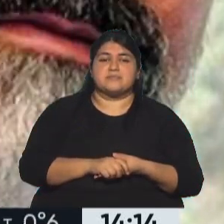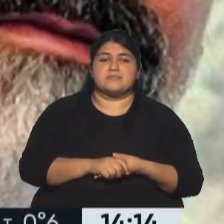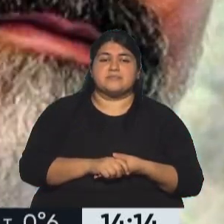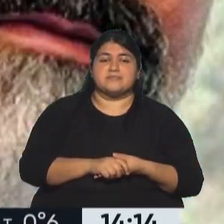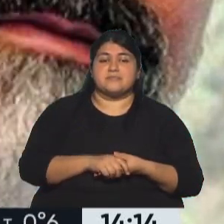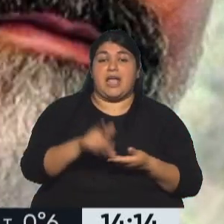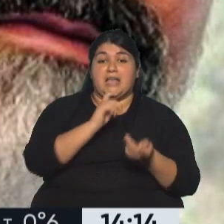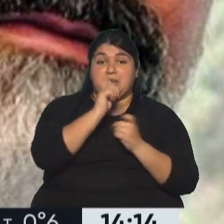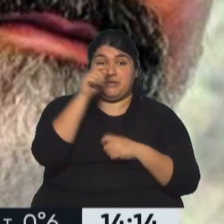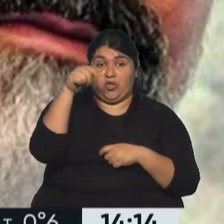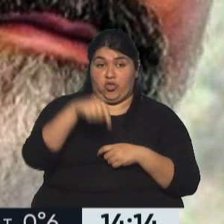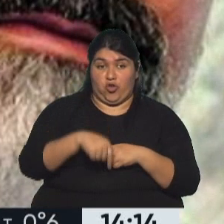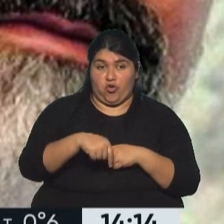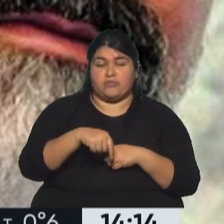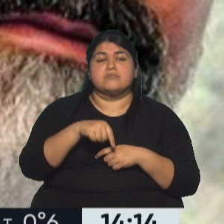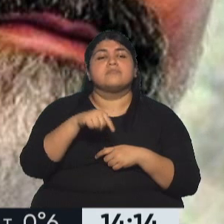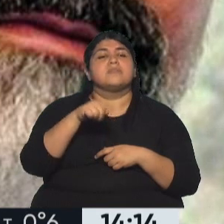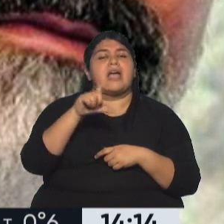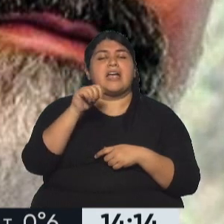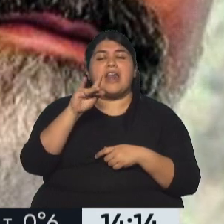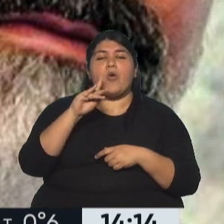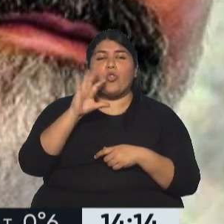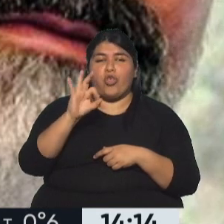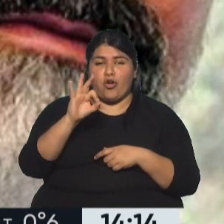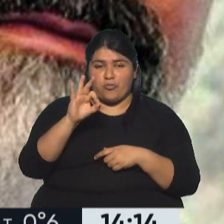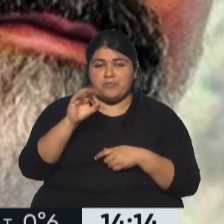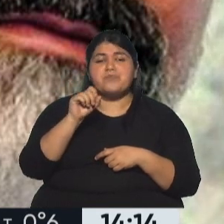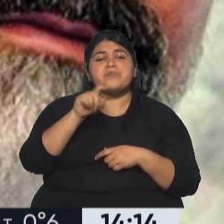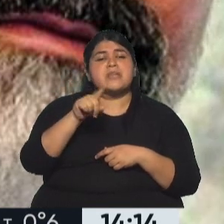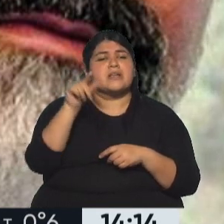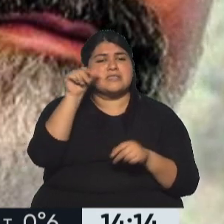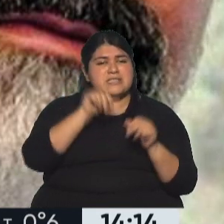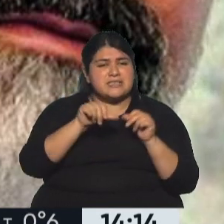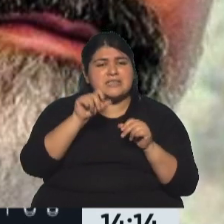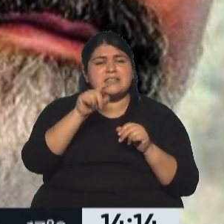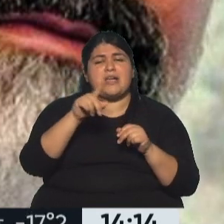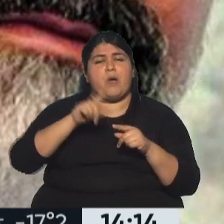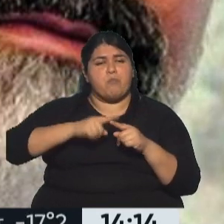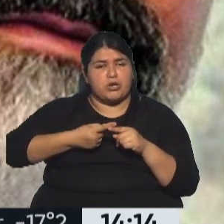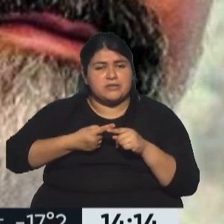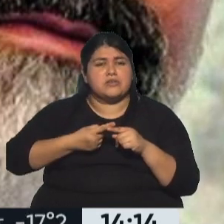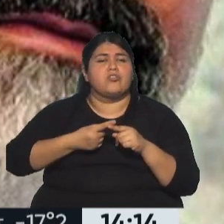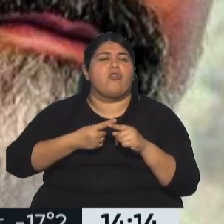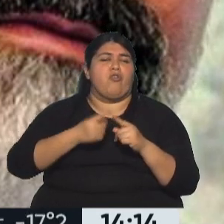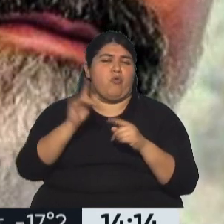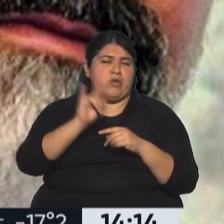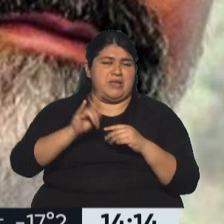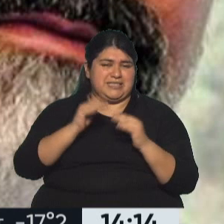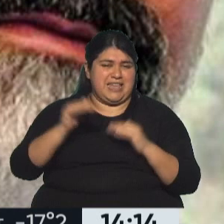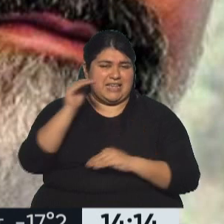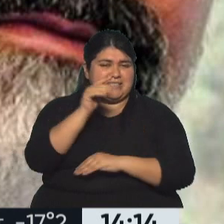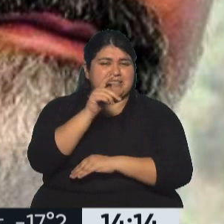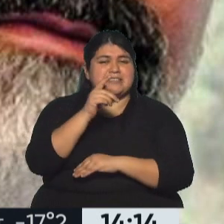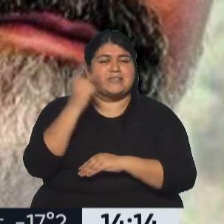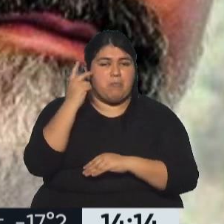Nuestro entrevistado de hoy es Claudio González Couto, cientista político, doctor por la Universidad de San Pablo, investigador y